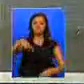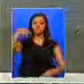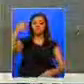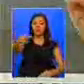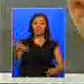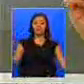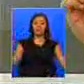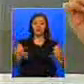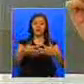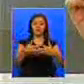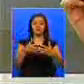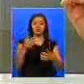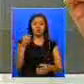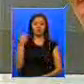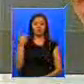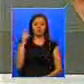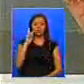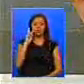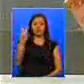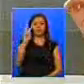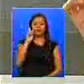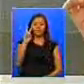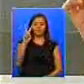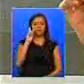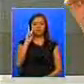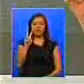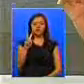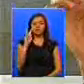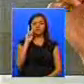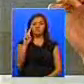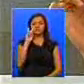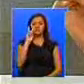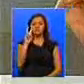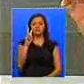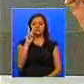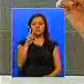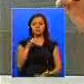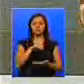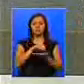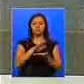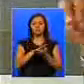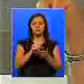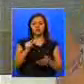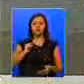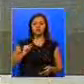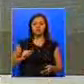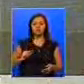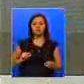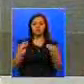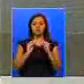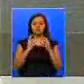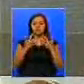Para el próximo enlace voy a tener un video. Voy a tener un video que explique en mayor detalle lo que va a ser la